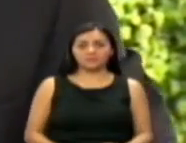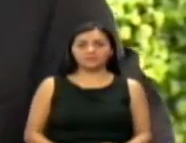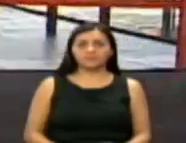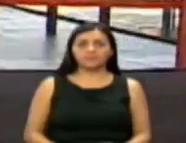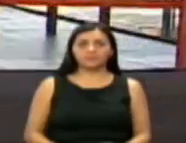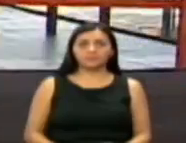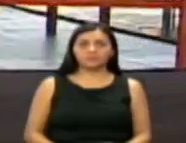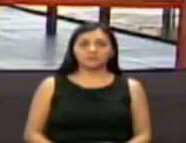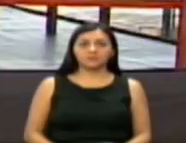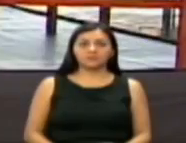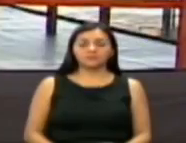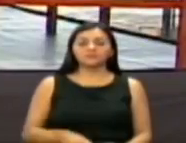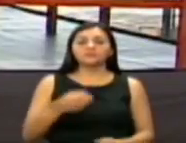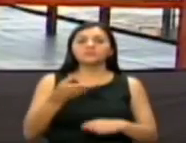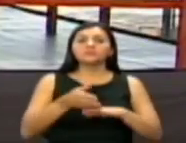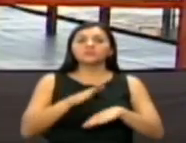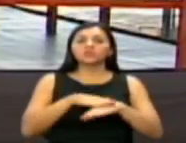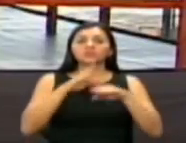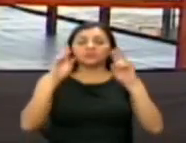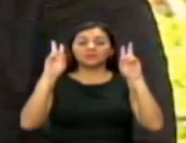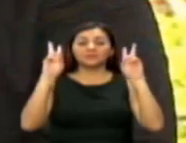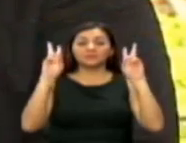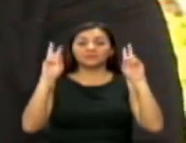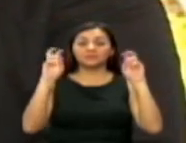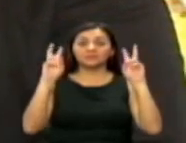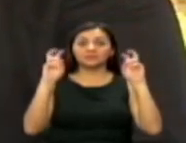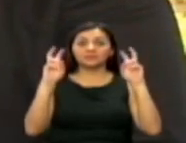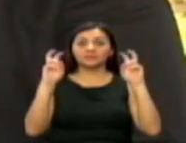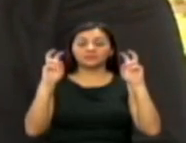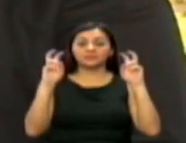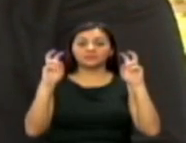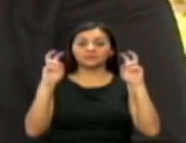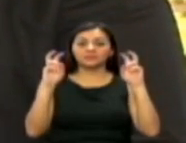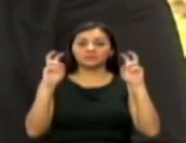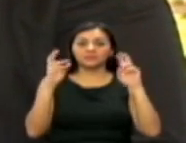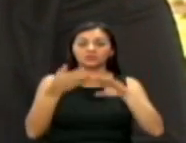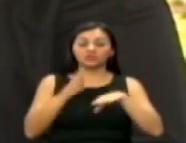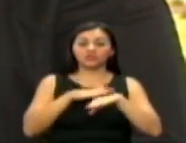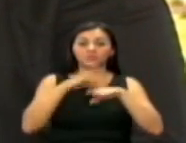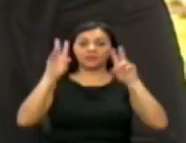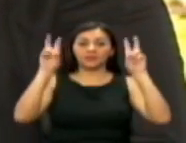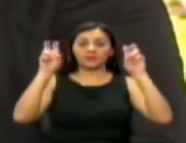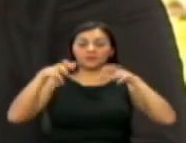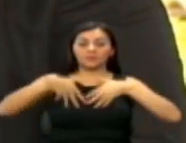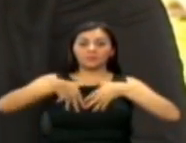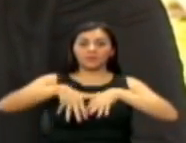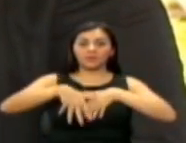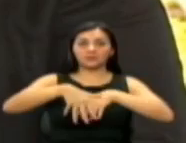ya hizo referencia a este tema en algún momento con respecto a las movilizaciones y